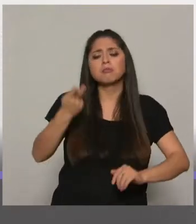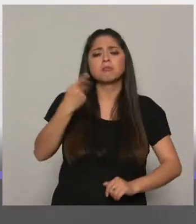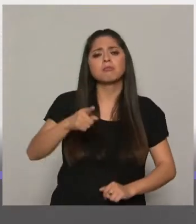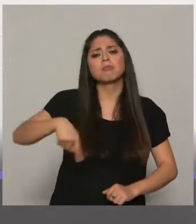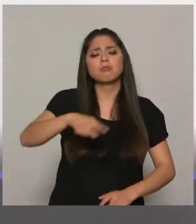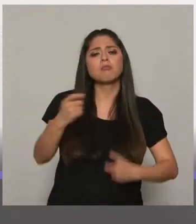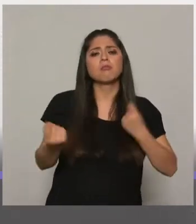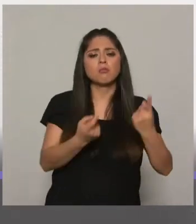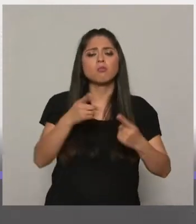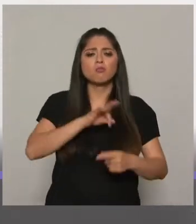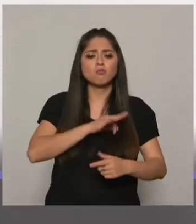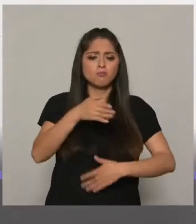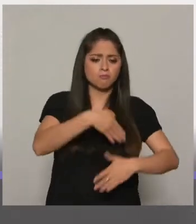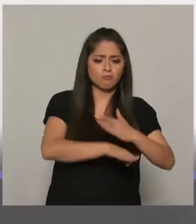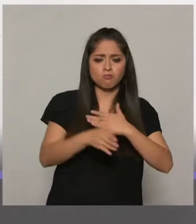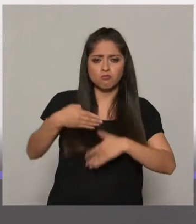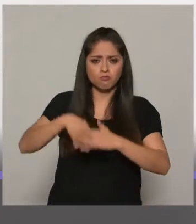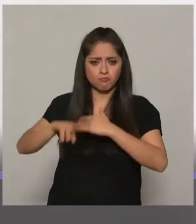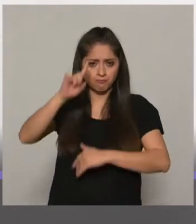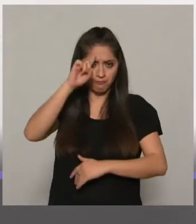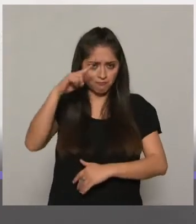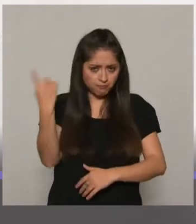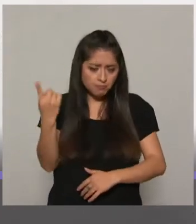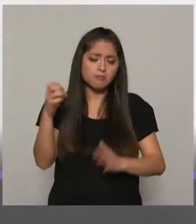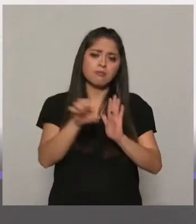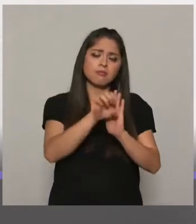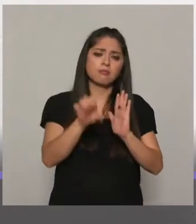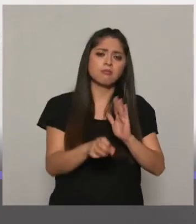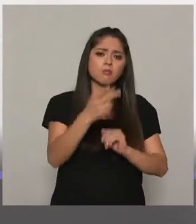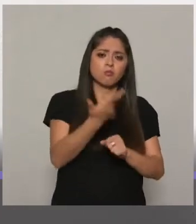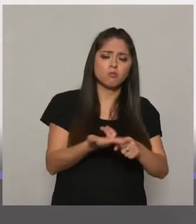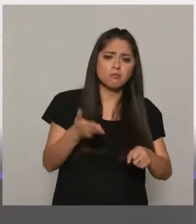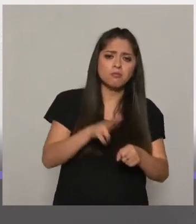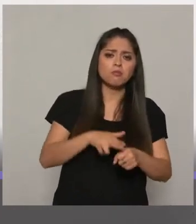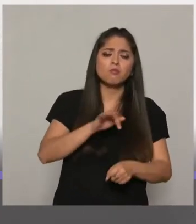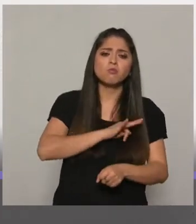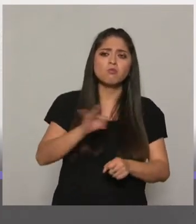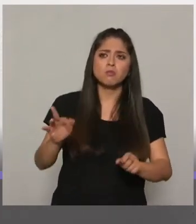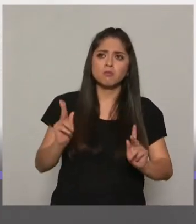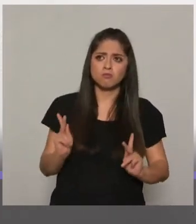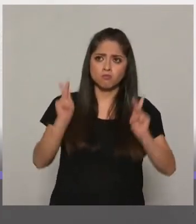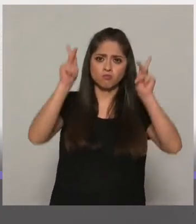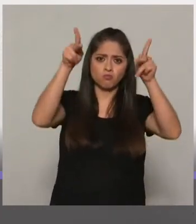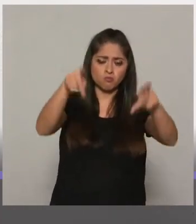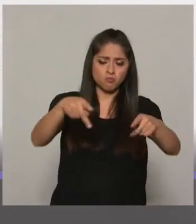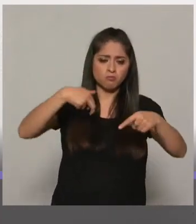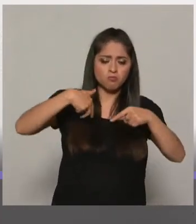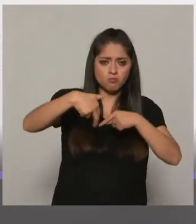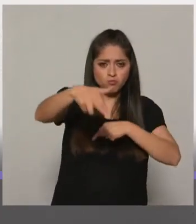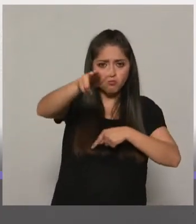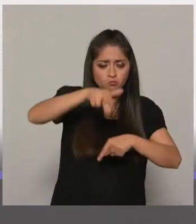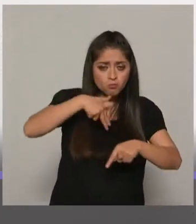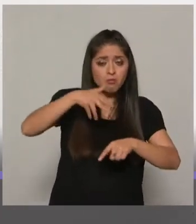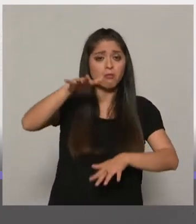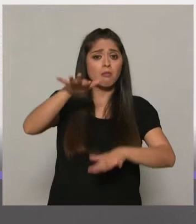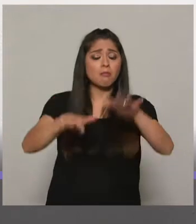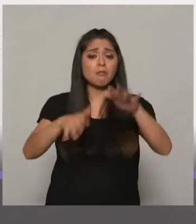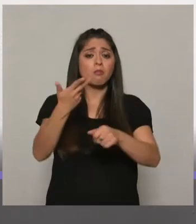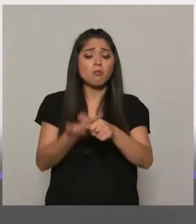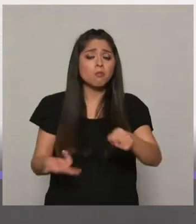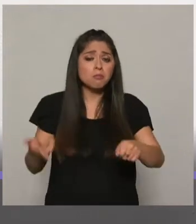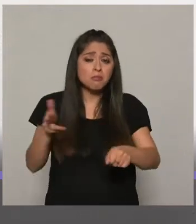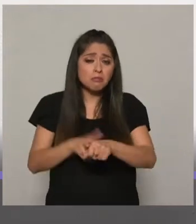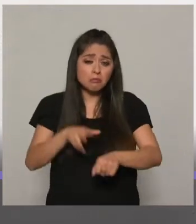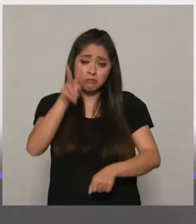momento tener vías de acceso fáciles, por ejemplo en los hospitales que haya puentes peatonales sobre los mismos, que haya accesibilidad, porque en muchas ocasiones hay hospitales